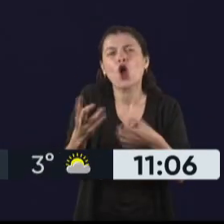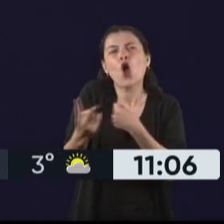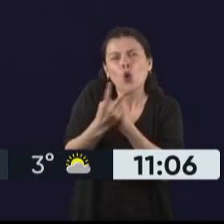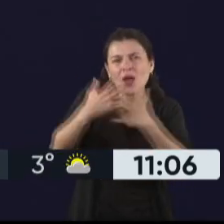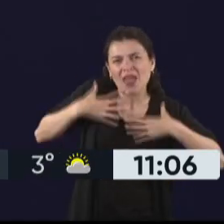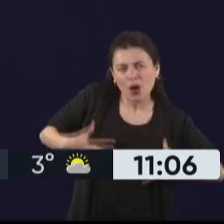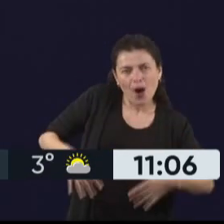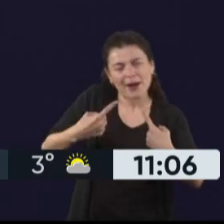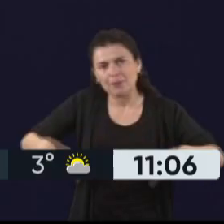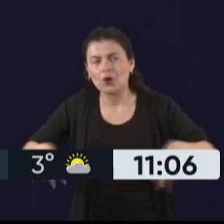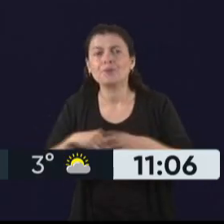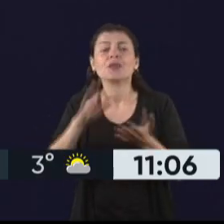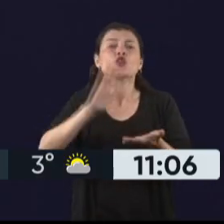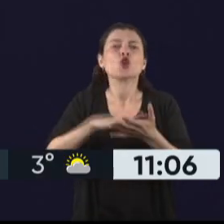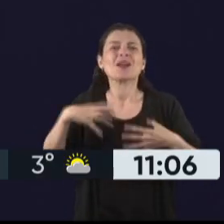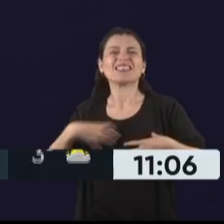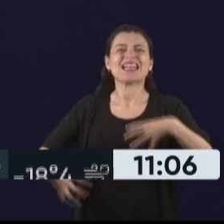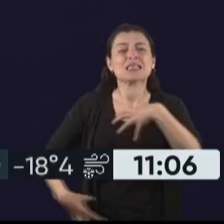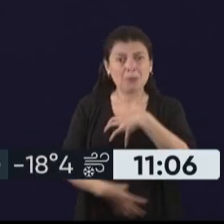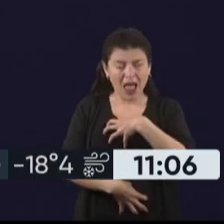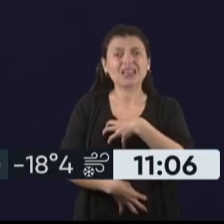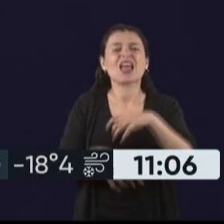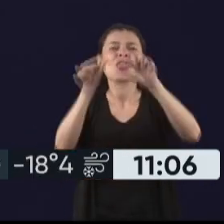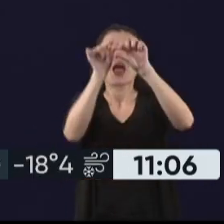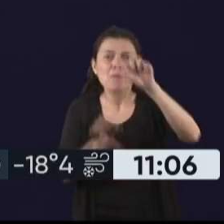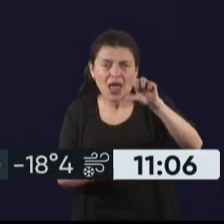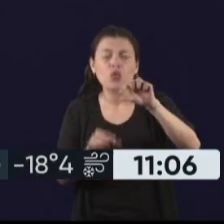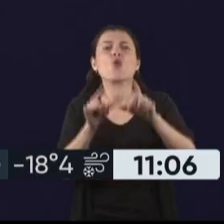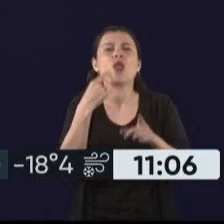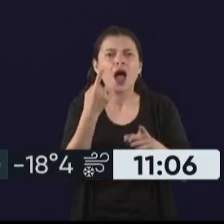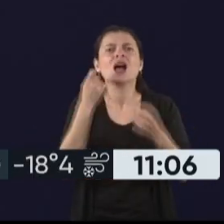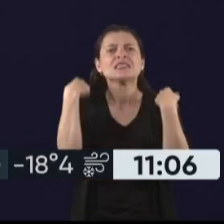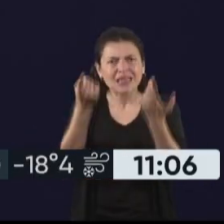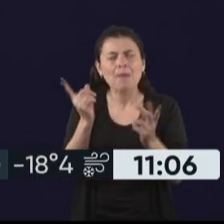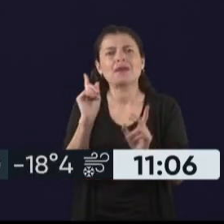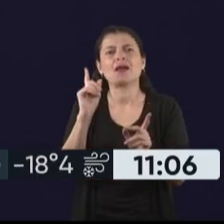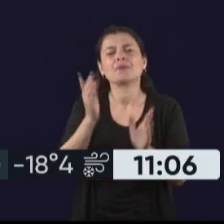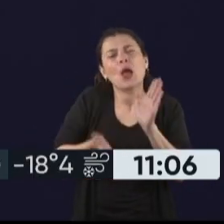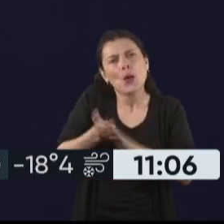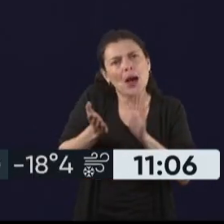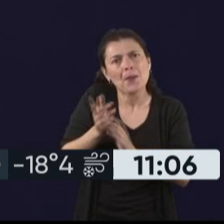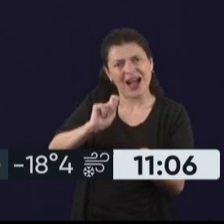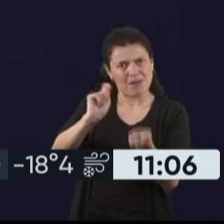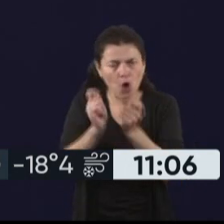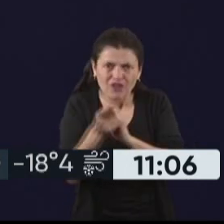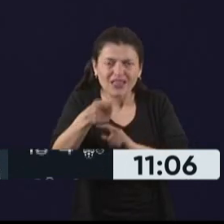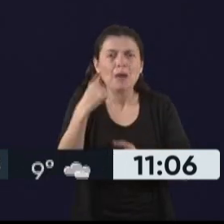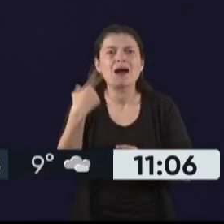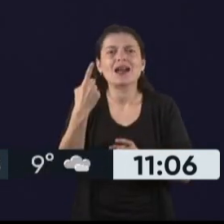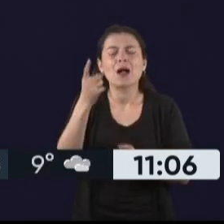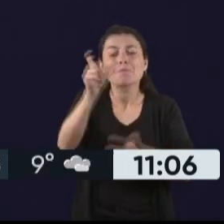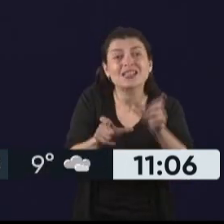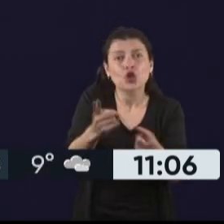del área de trasplante de médula ósea para que los chicos reciban tratamientos complejos sin necesidad de salir del país.